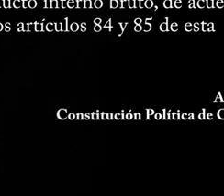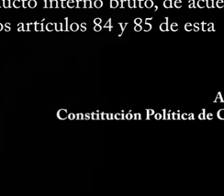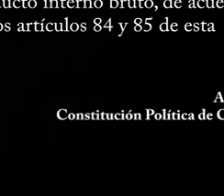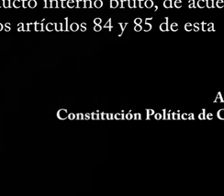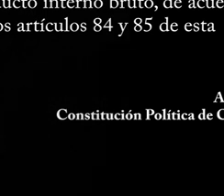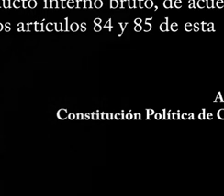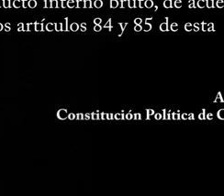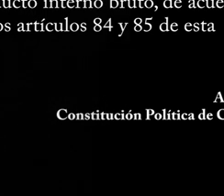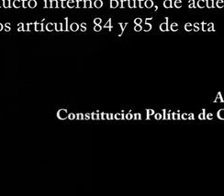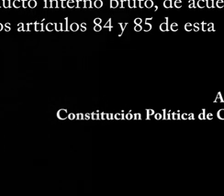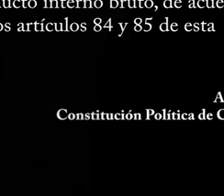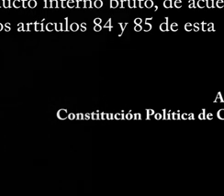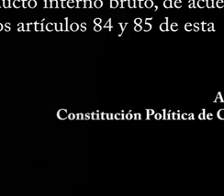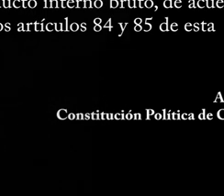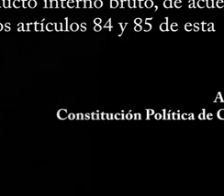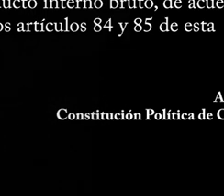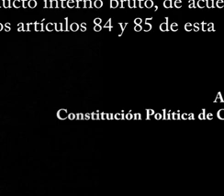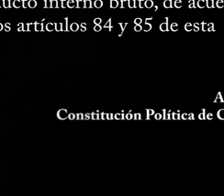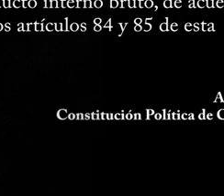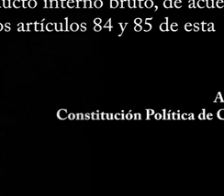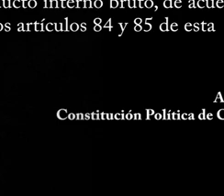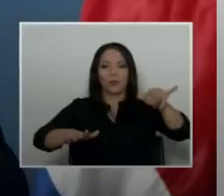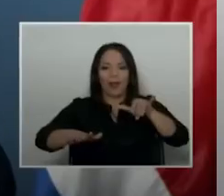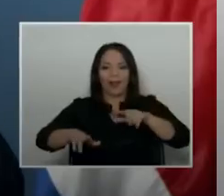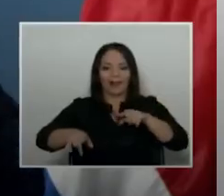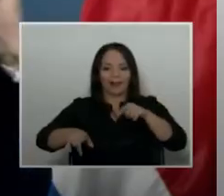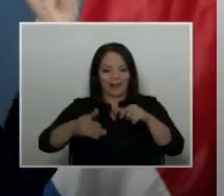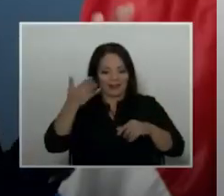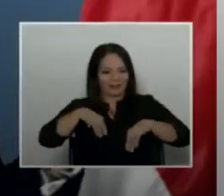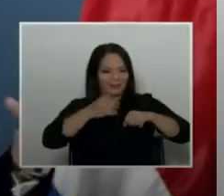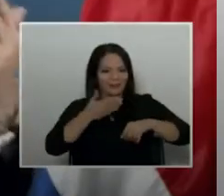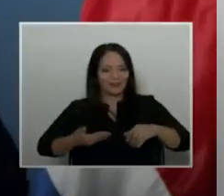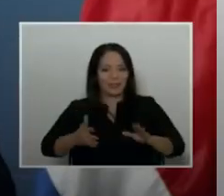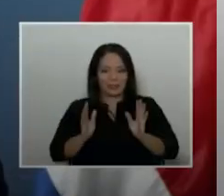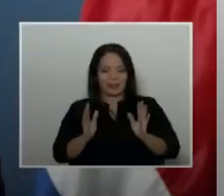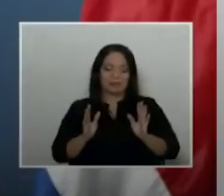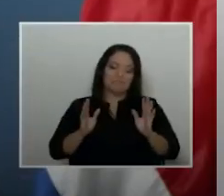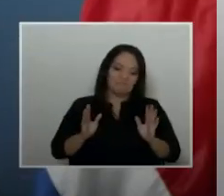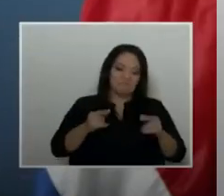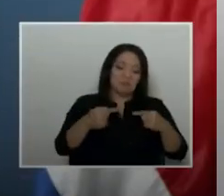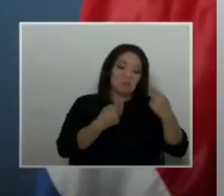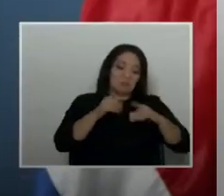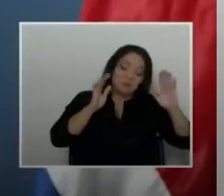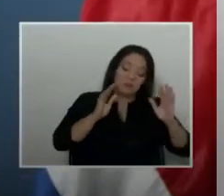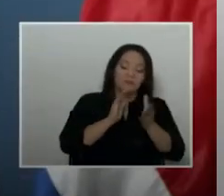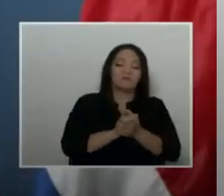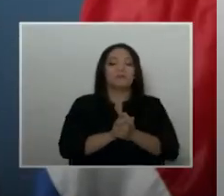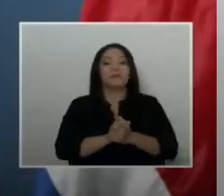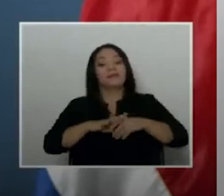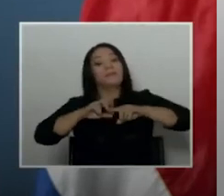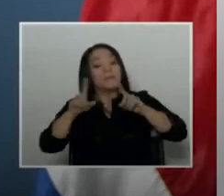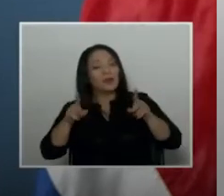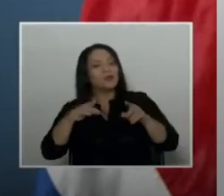de brindar este porcentaje para financiar los diferentes niveles de la educación pública. En el gran esquema de las cosas, yo creo que la